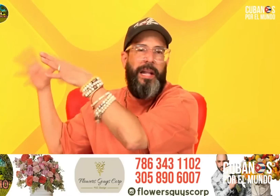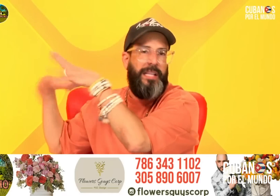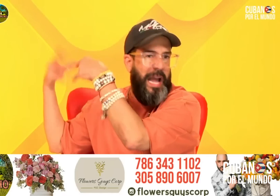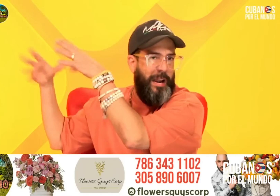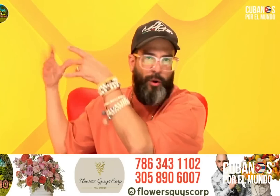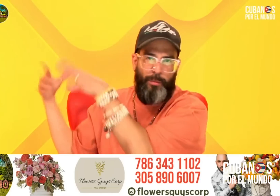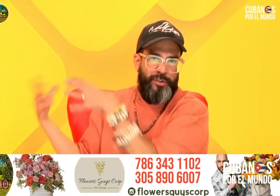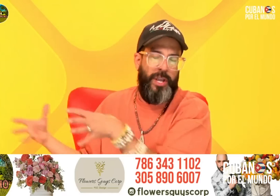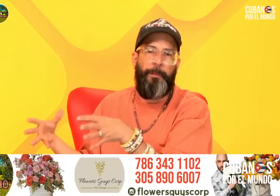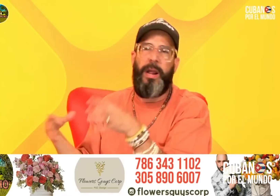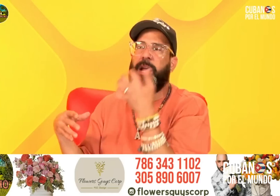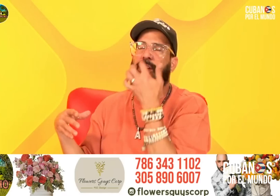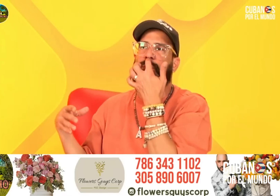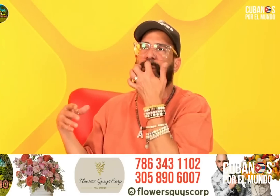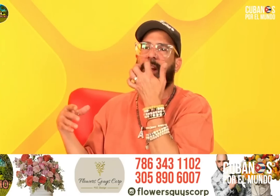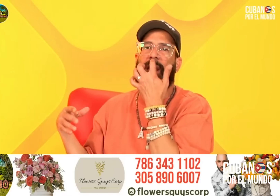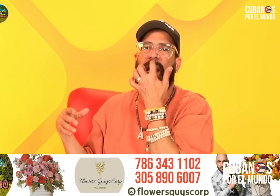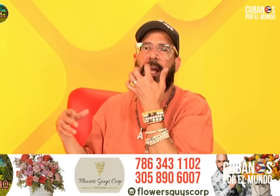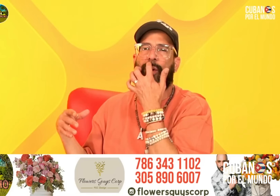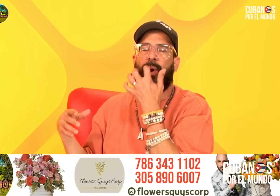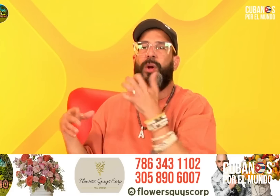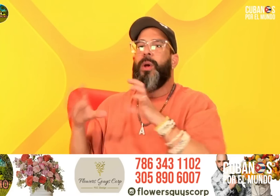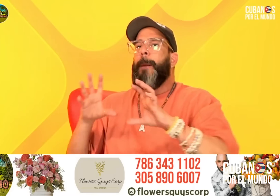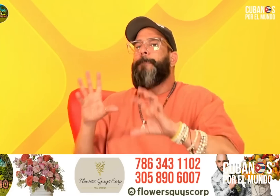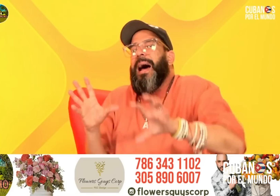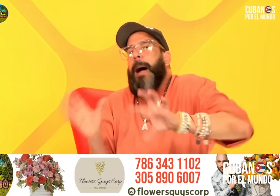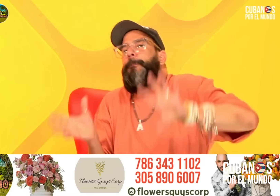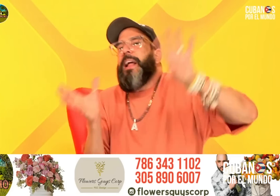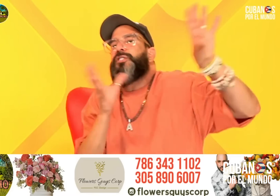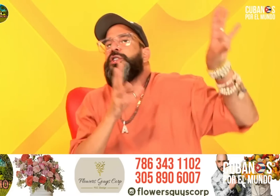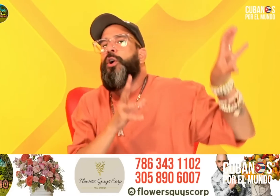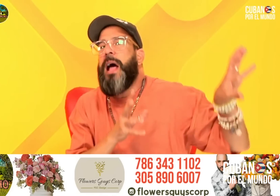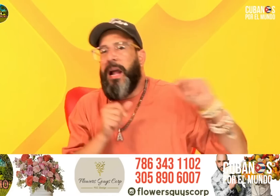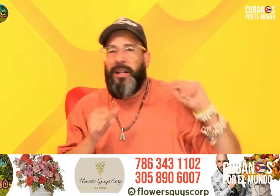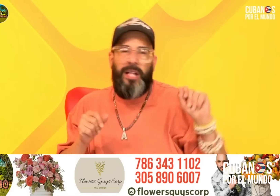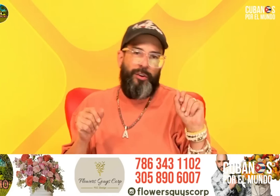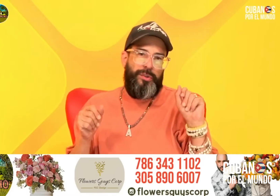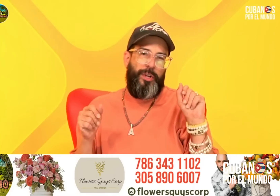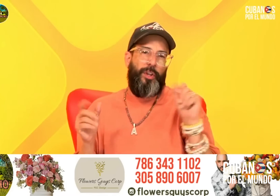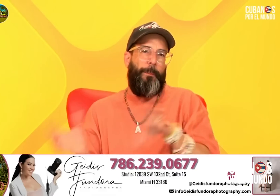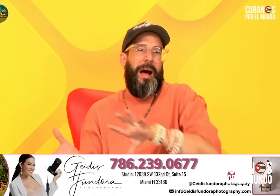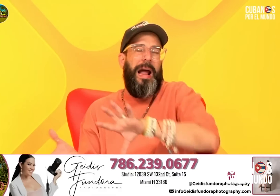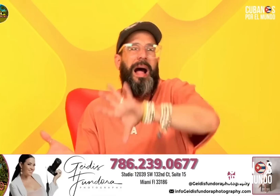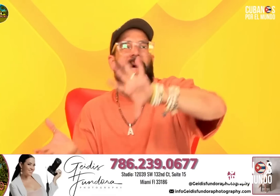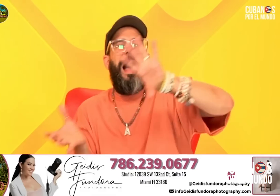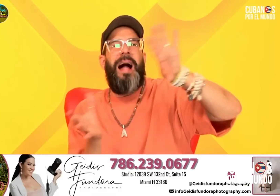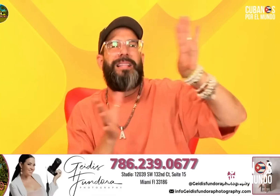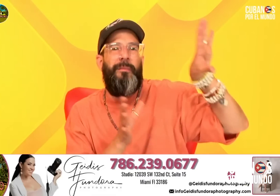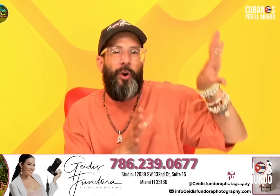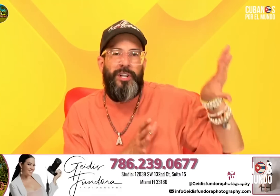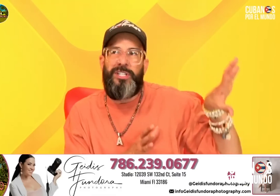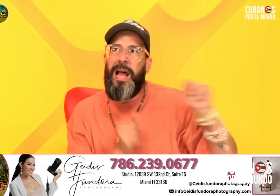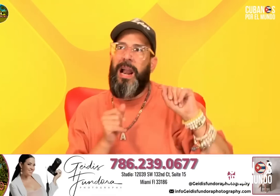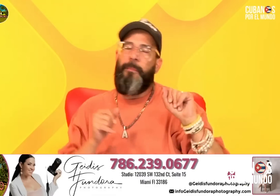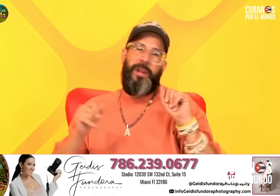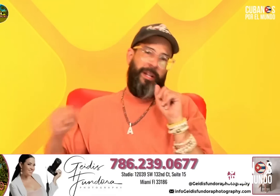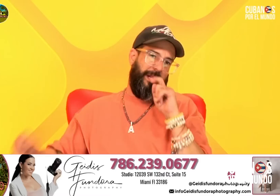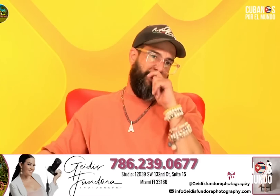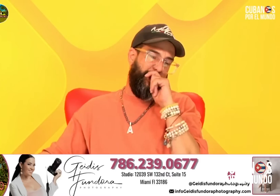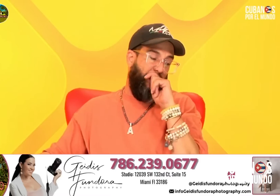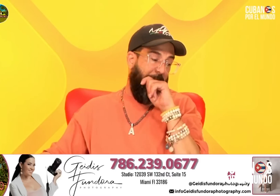para jinetearlo como siempre han hecho y vivir de ello, para presionar a Estados Unidos, para atemorizar